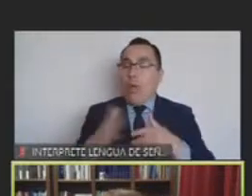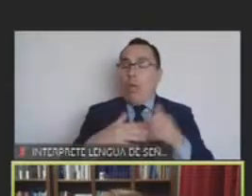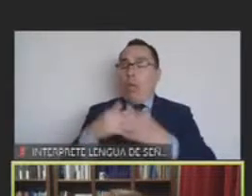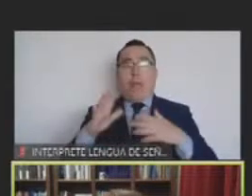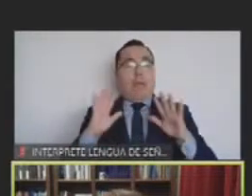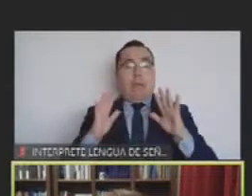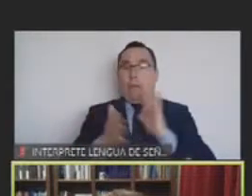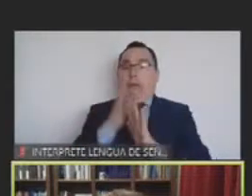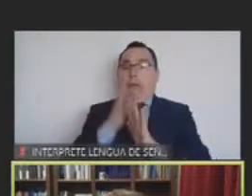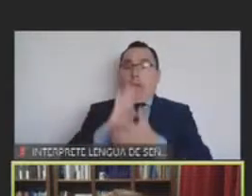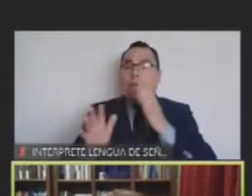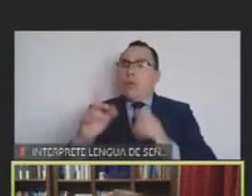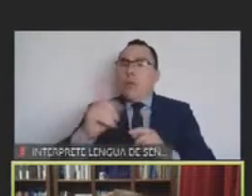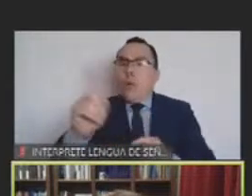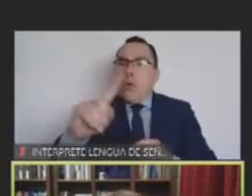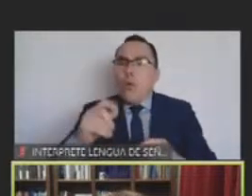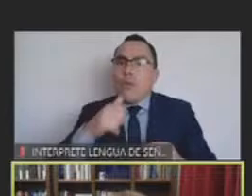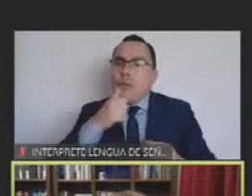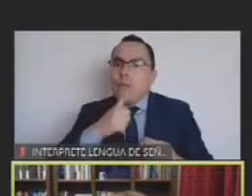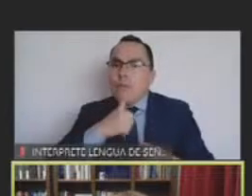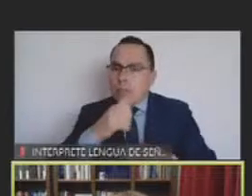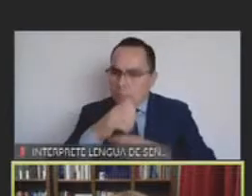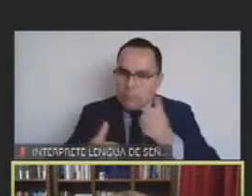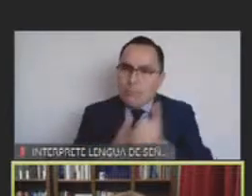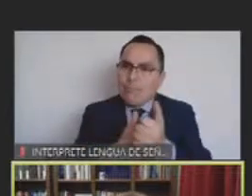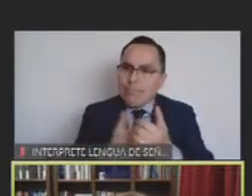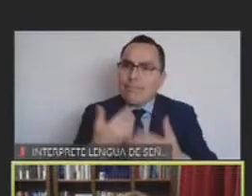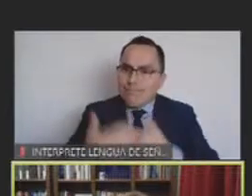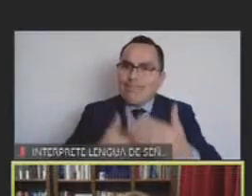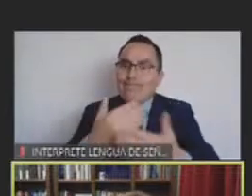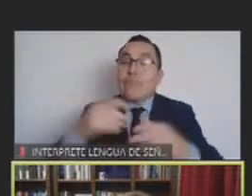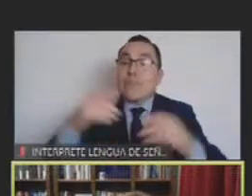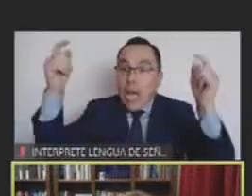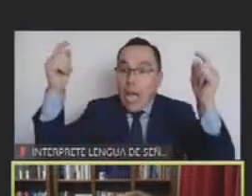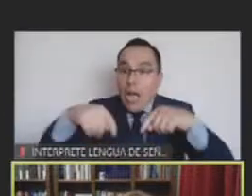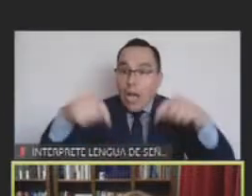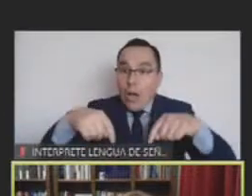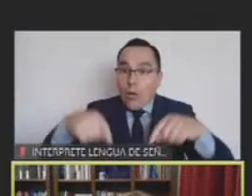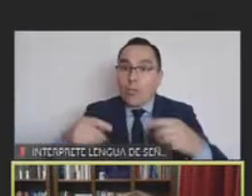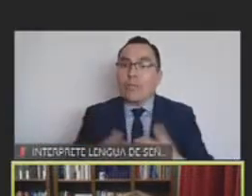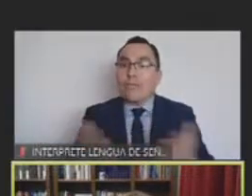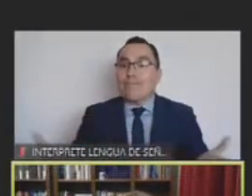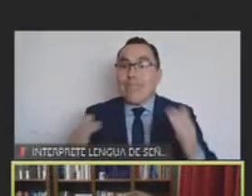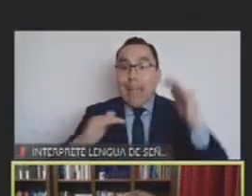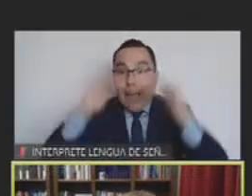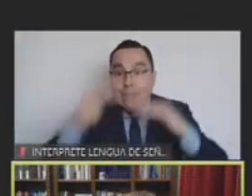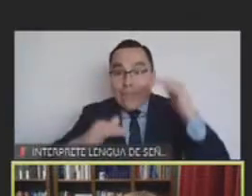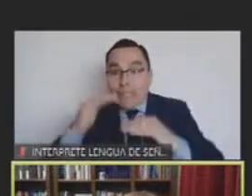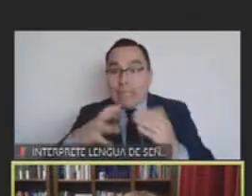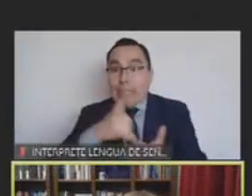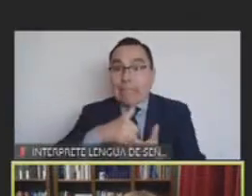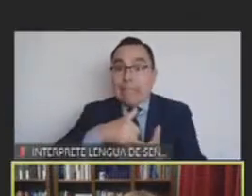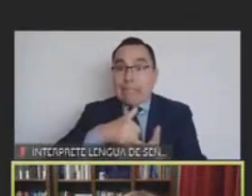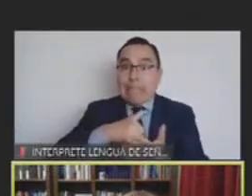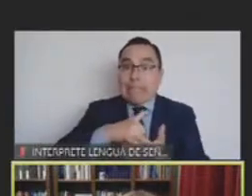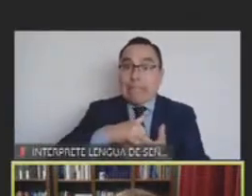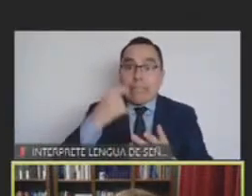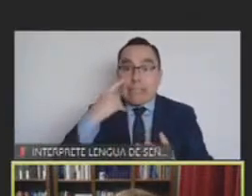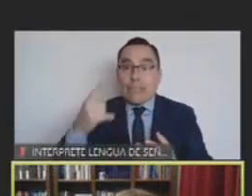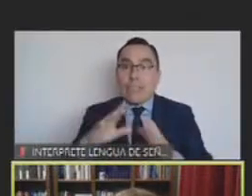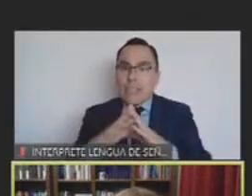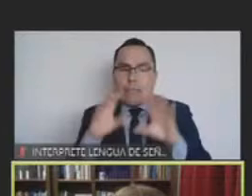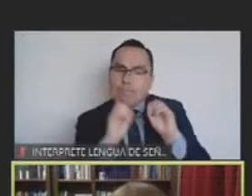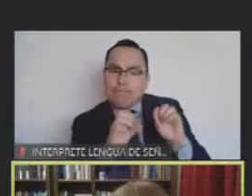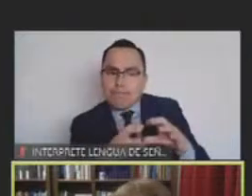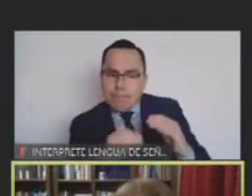esta medida, porque nosotros estamos en una circunstancia a veces bastante débil desde el punto de vista de la formación de